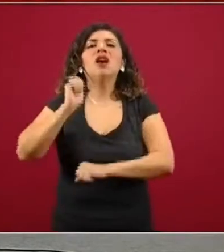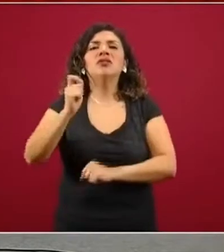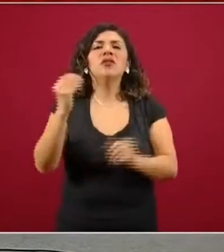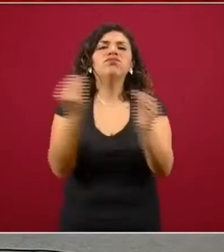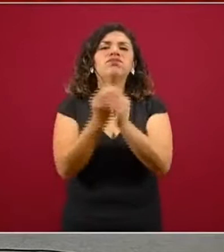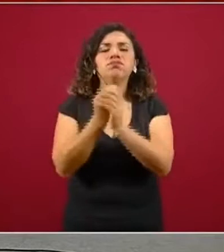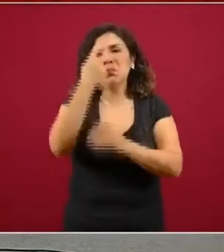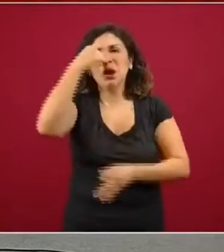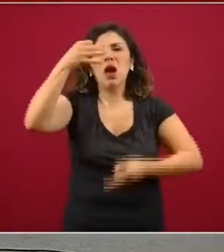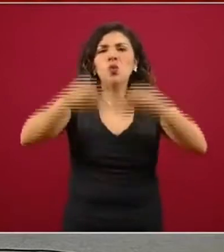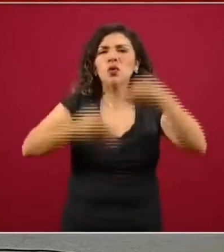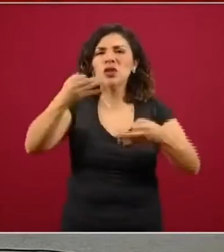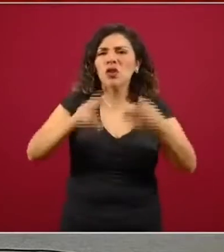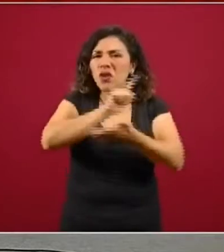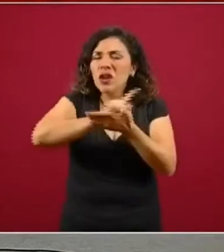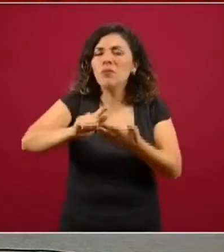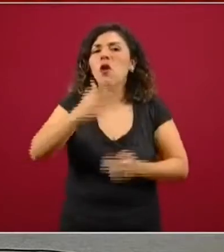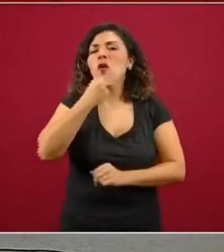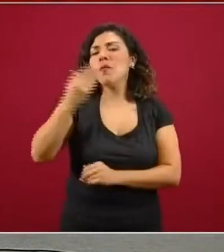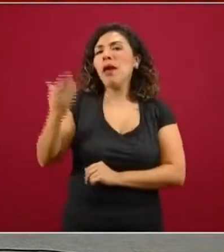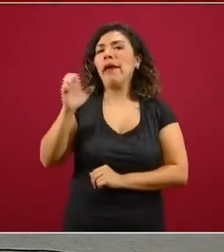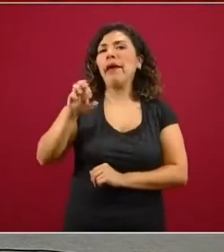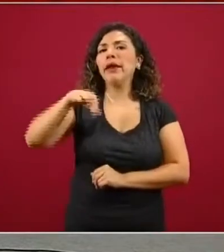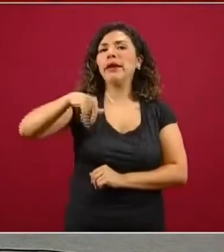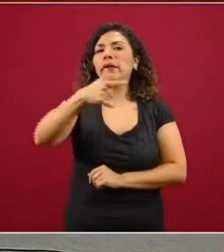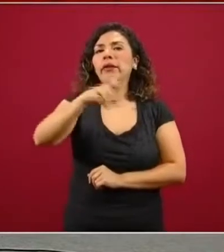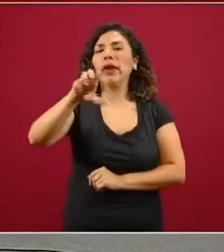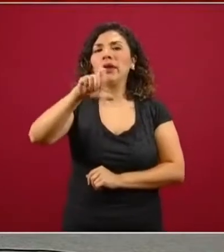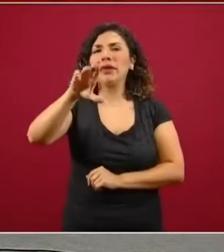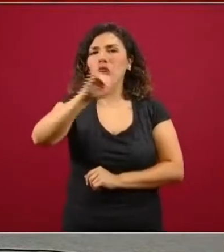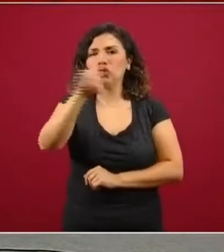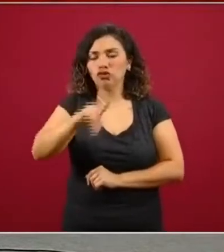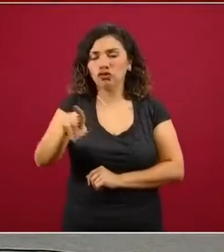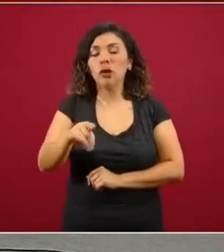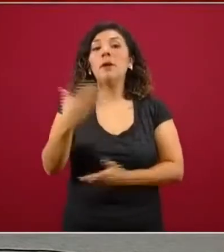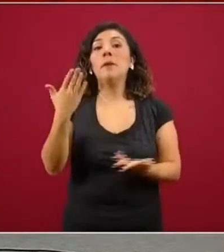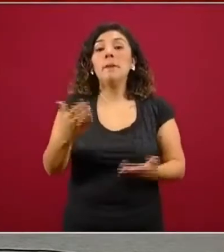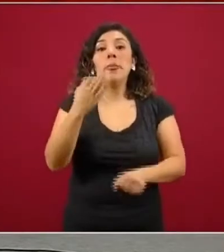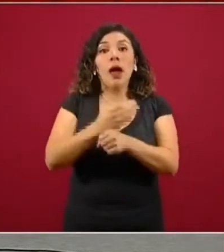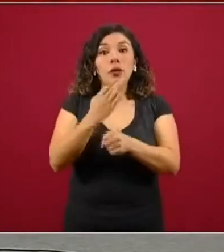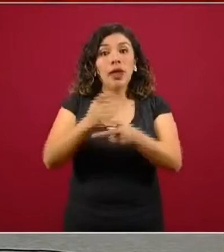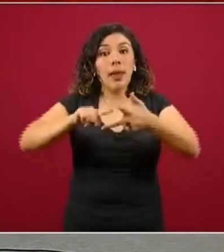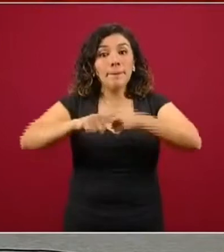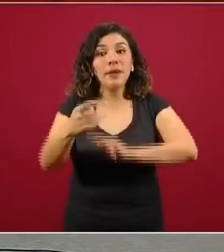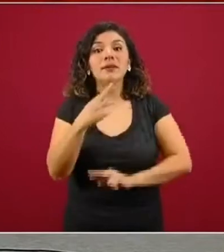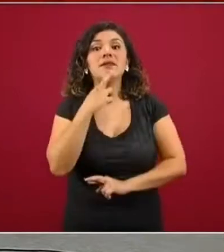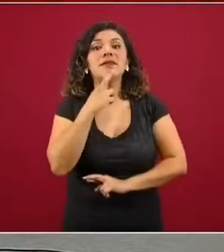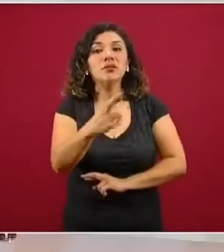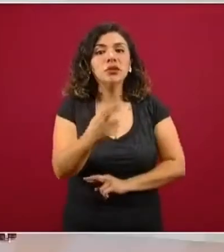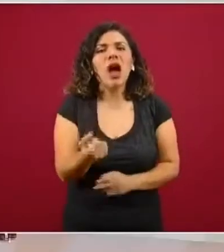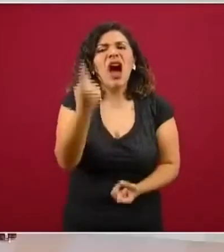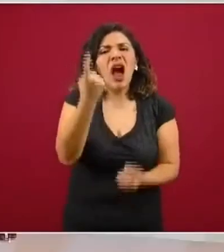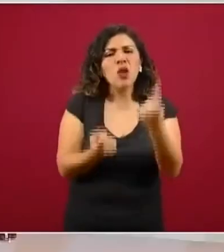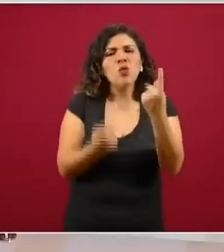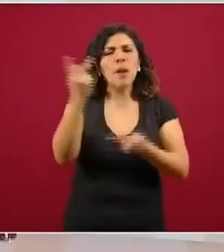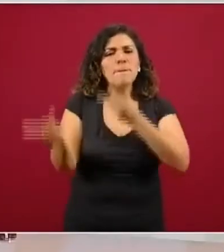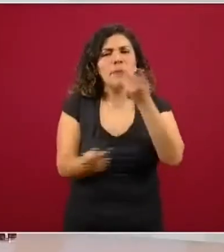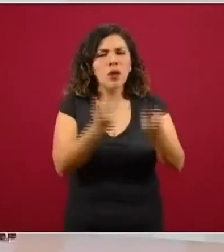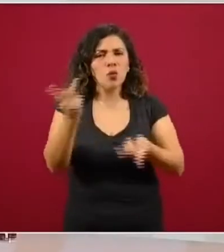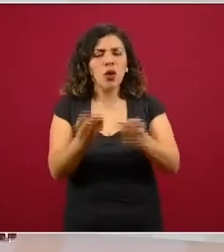Jurídicos y Transparencia, Enrique Quirós Acosta. Vamos a empezar respondiendo algunas preguntas.